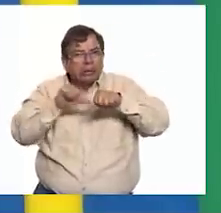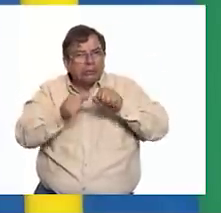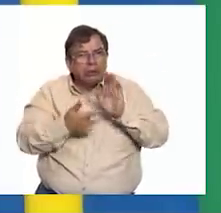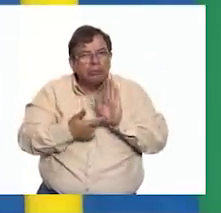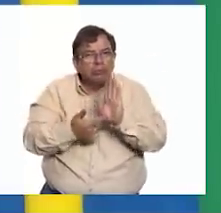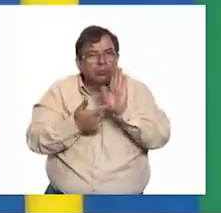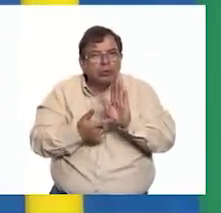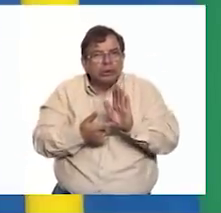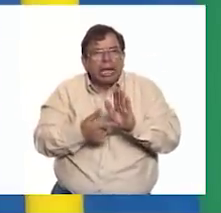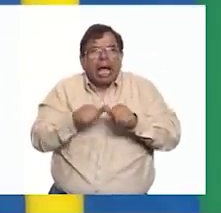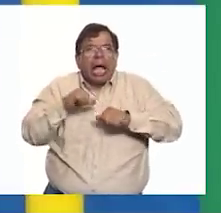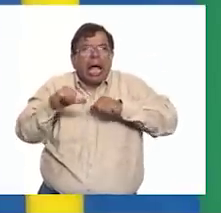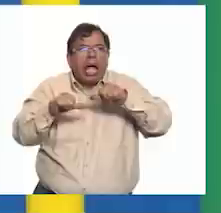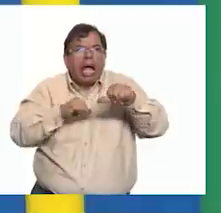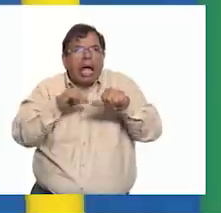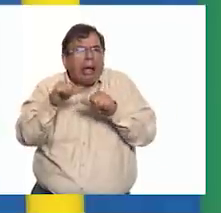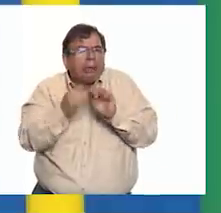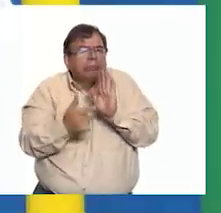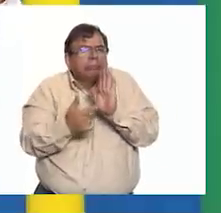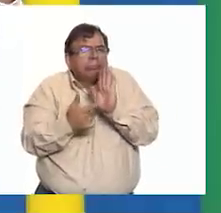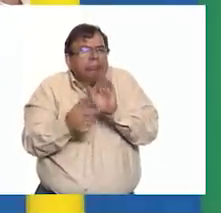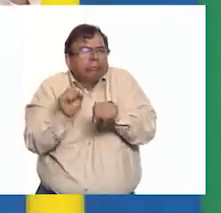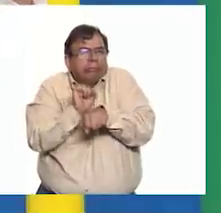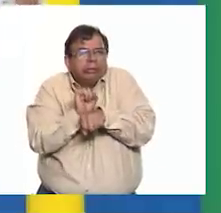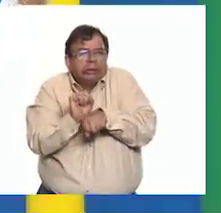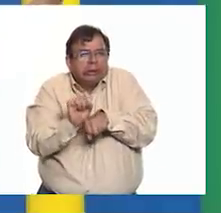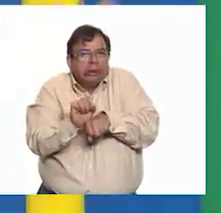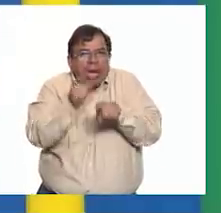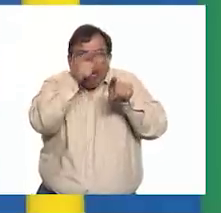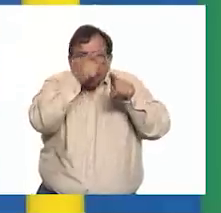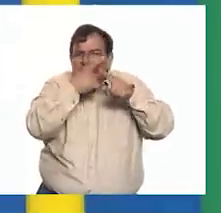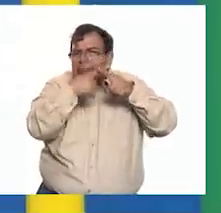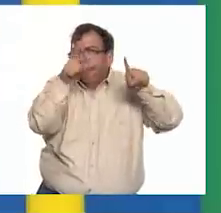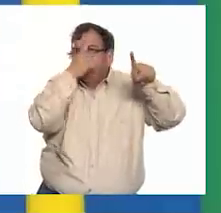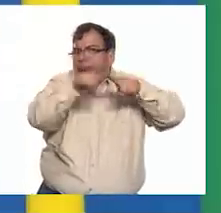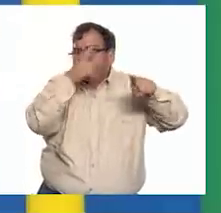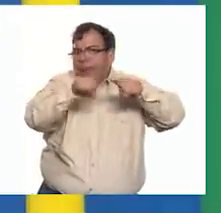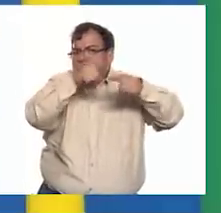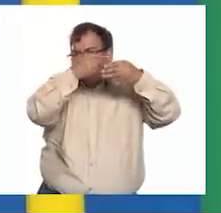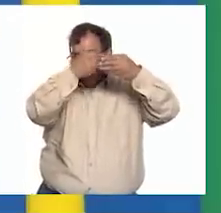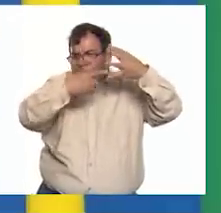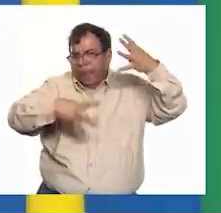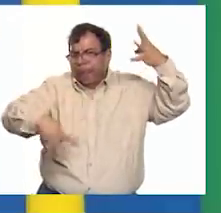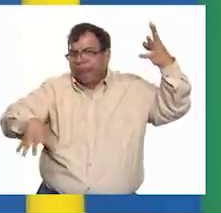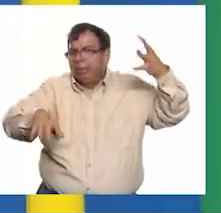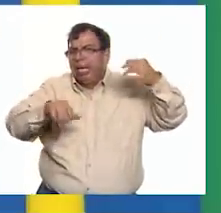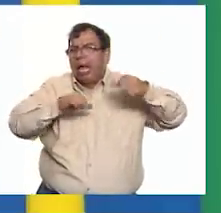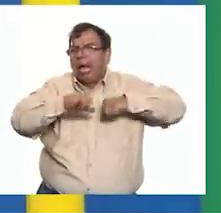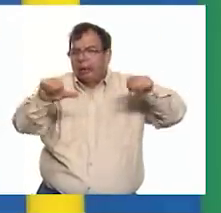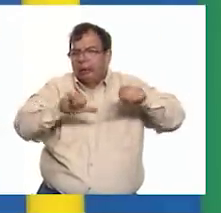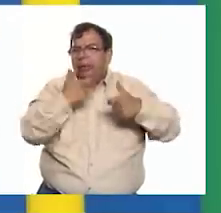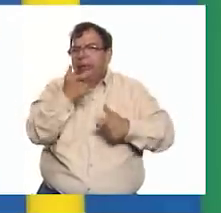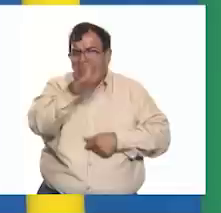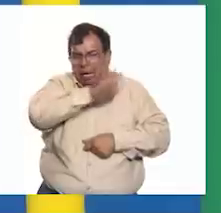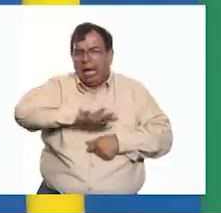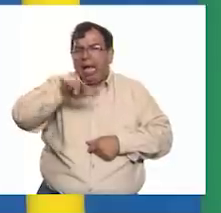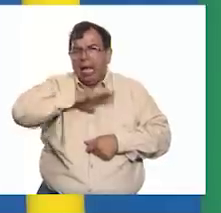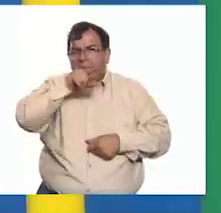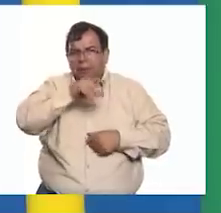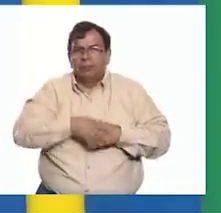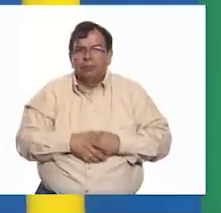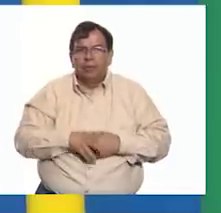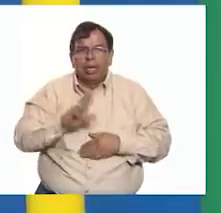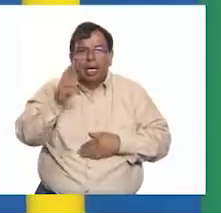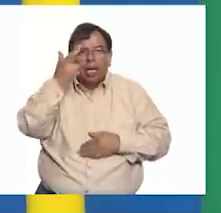presentamos son solo una muestra de la gran diversidad de actividades económicas que se realizan en la región.